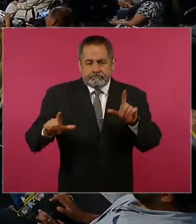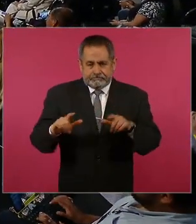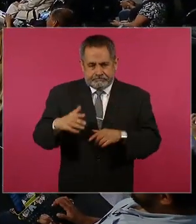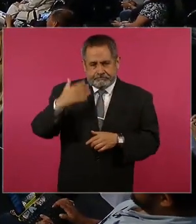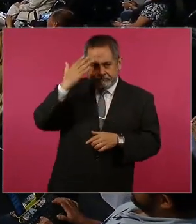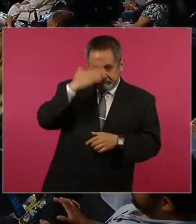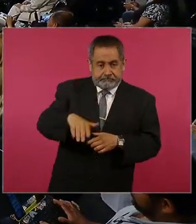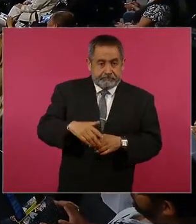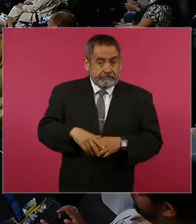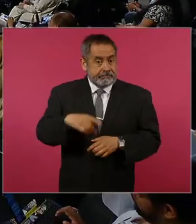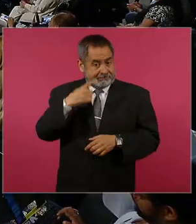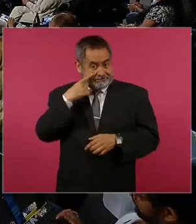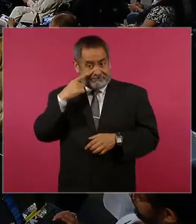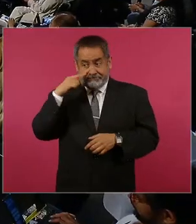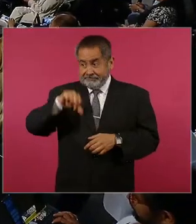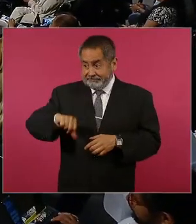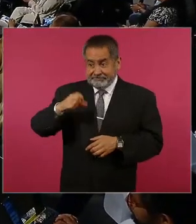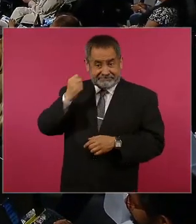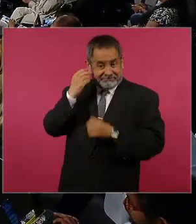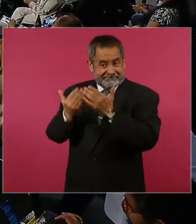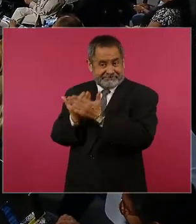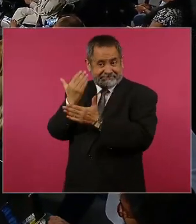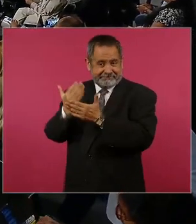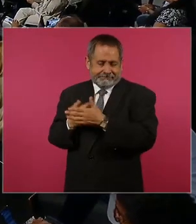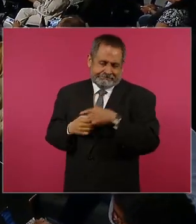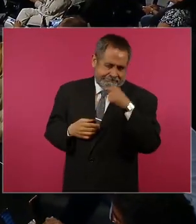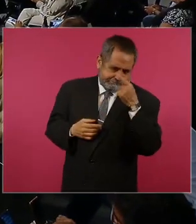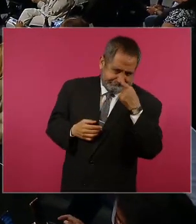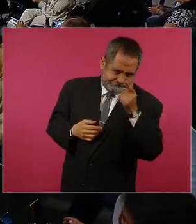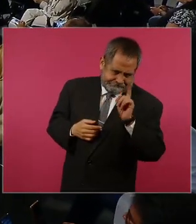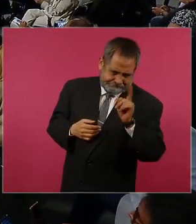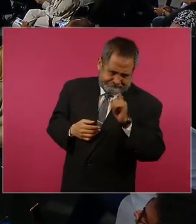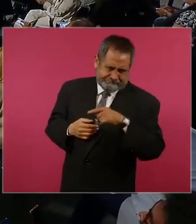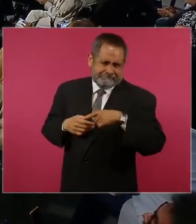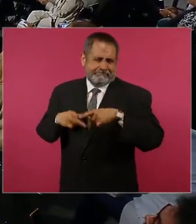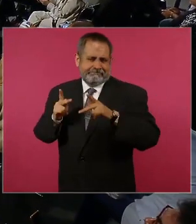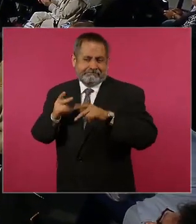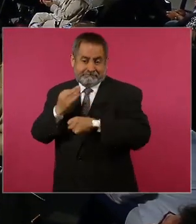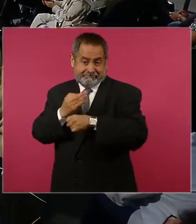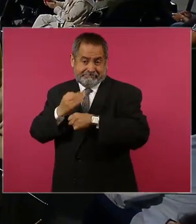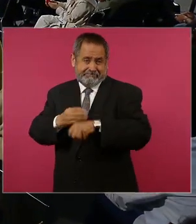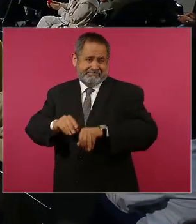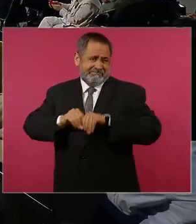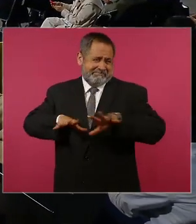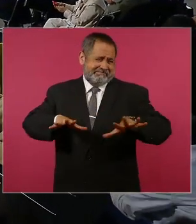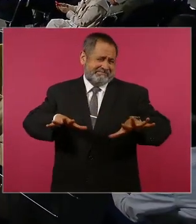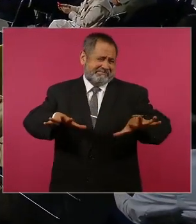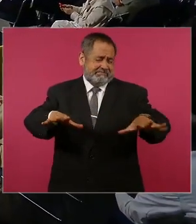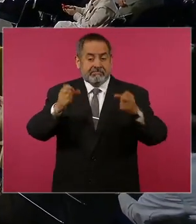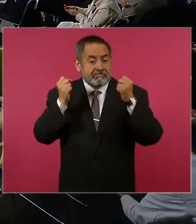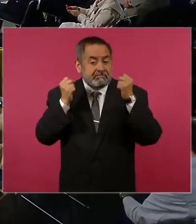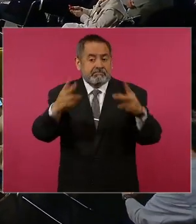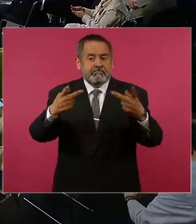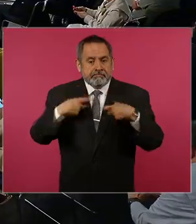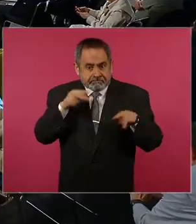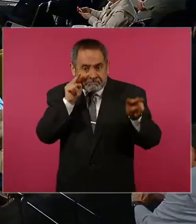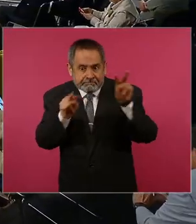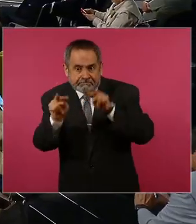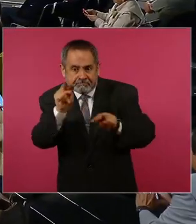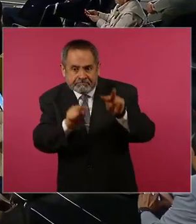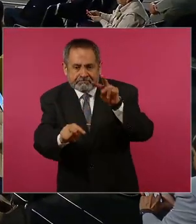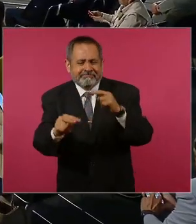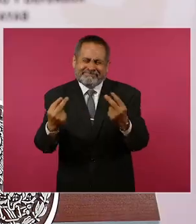porque la mañanera no es para presumir, pero se ve bastante.